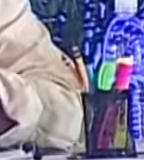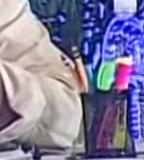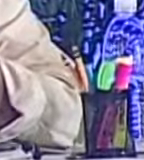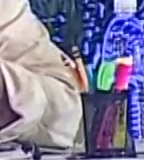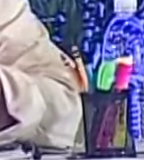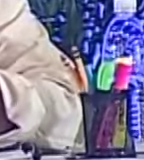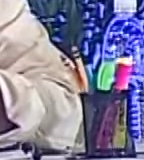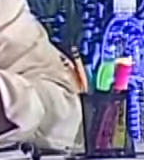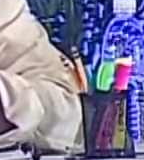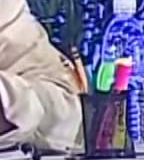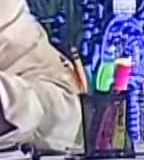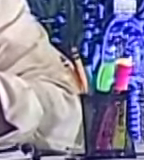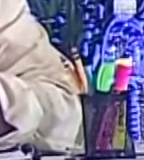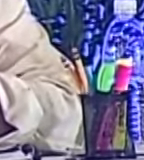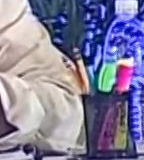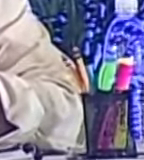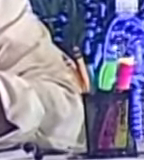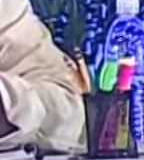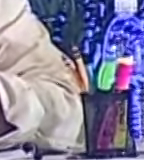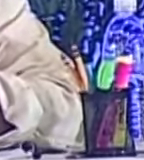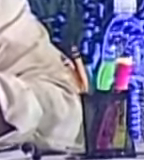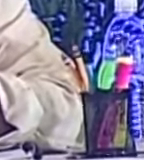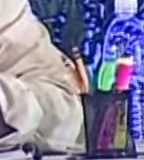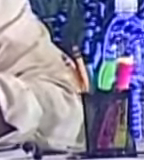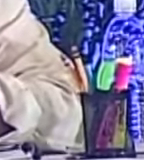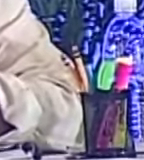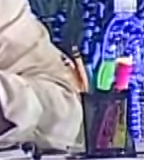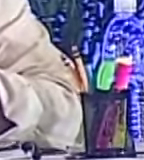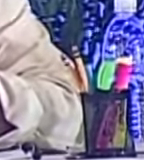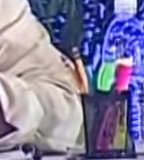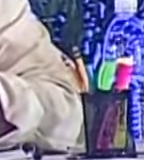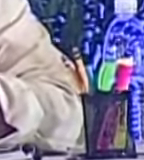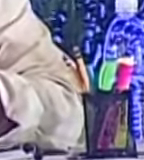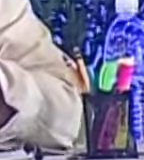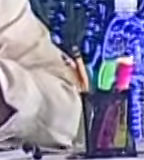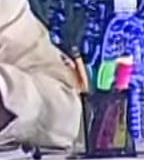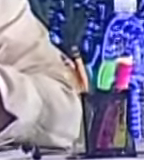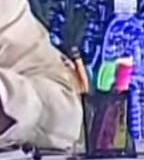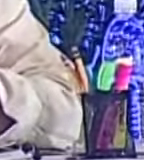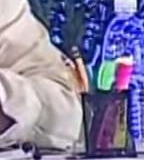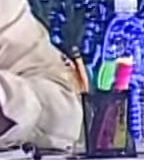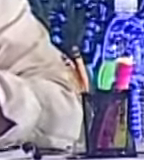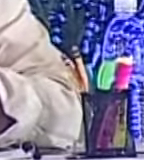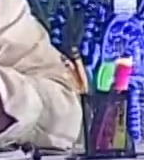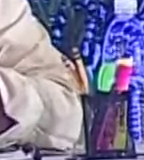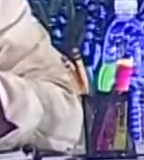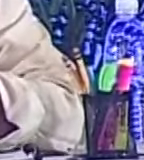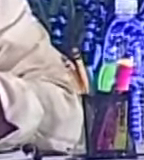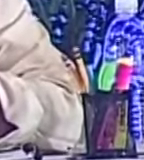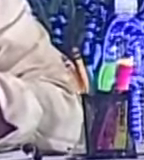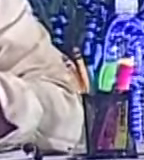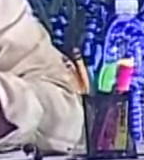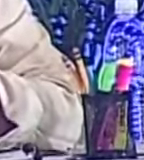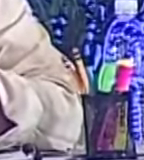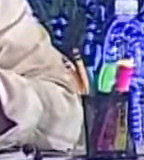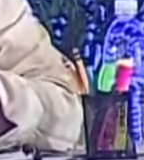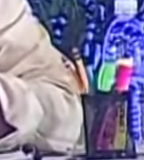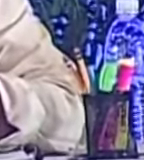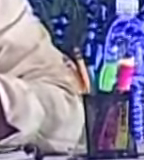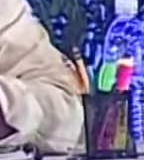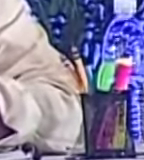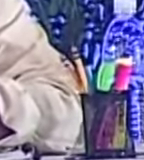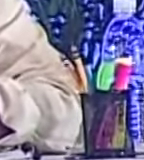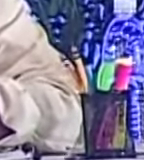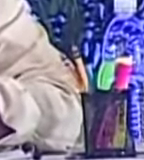que desde el éxito nos interpelan a todos a trabajar, a producir, a